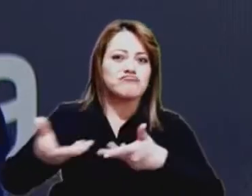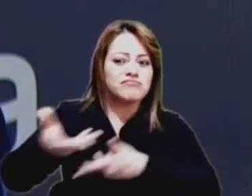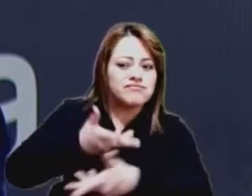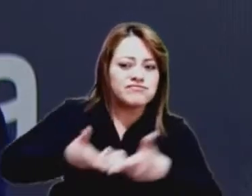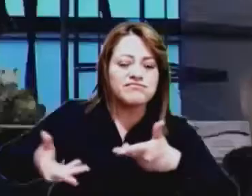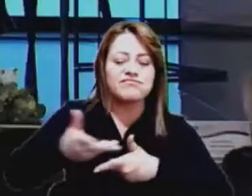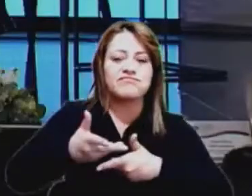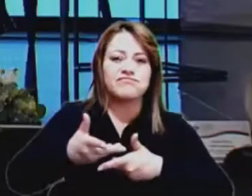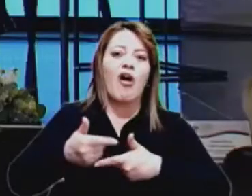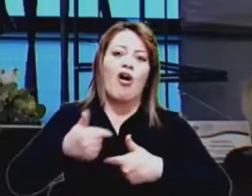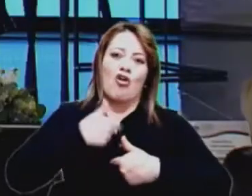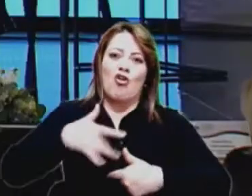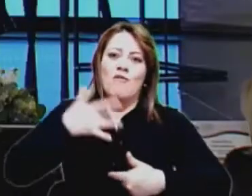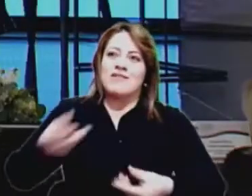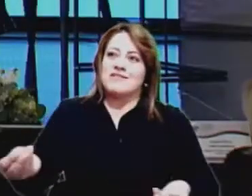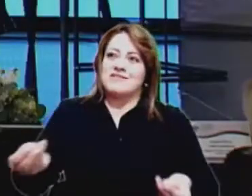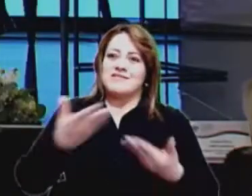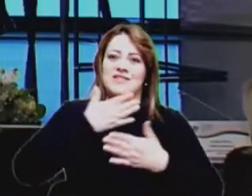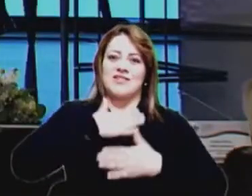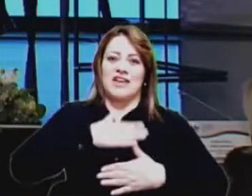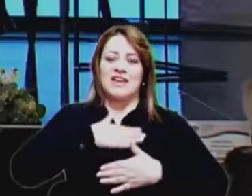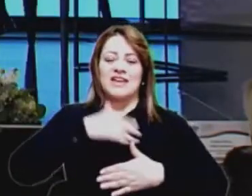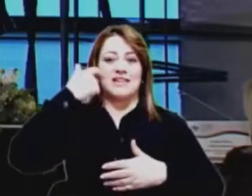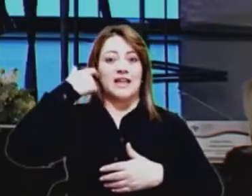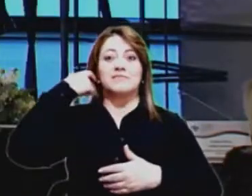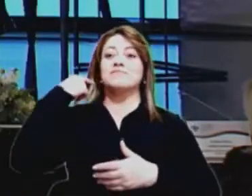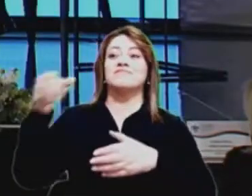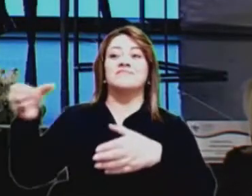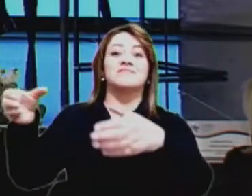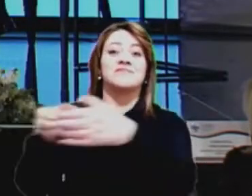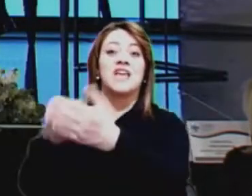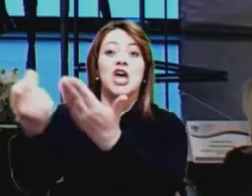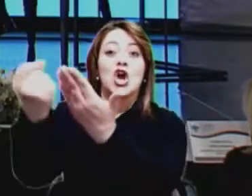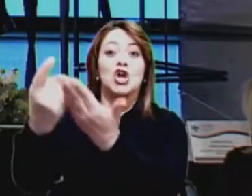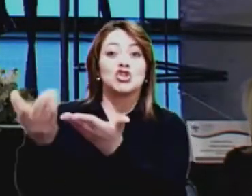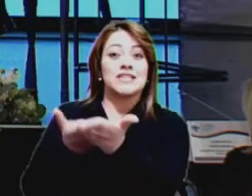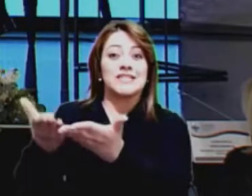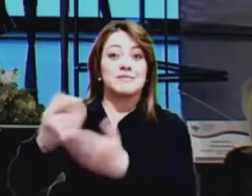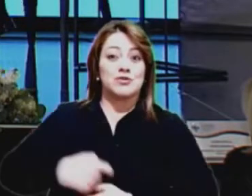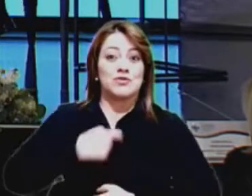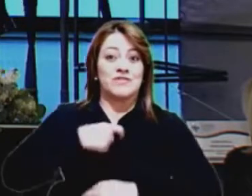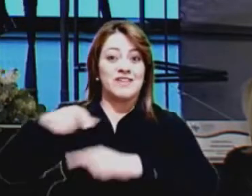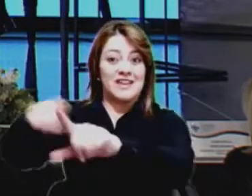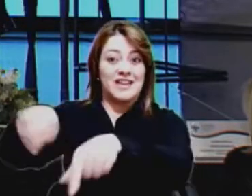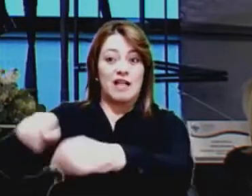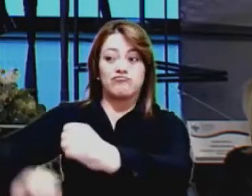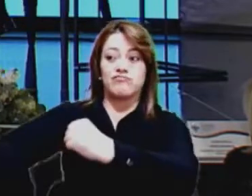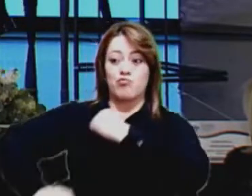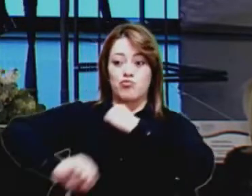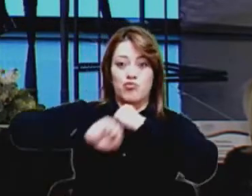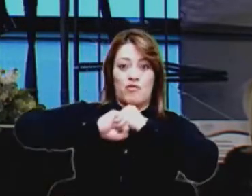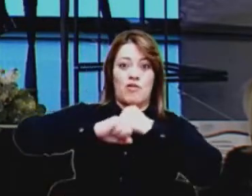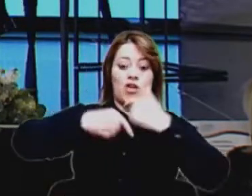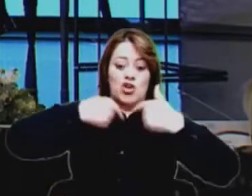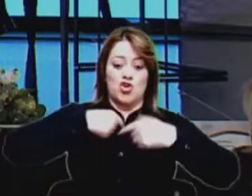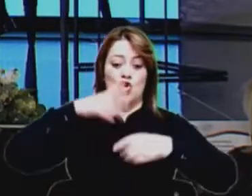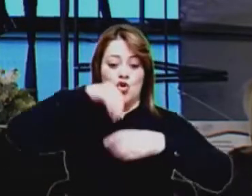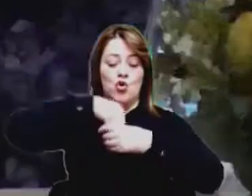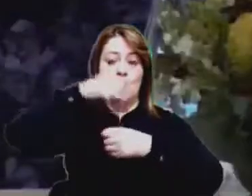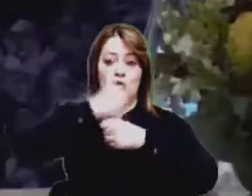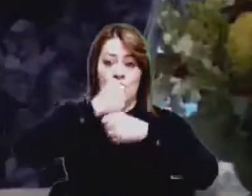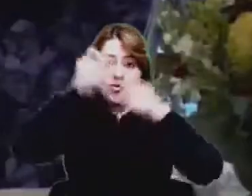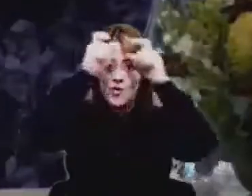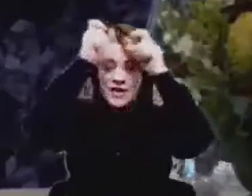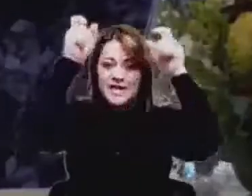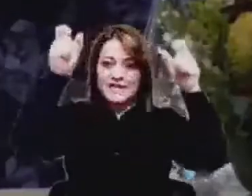tranquilidad tomar decisiones y no está respaldado si uno como funcionario público y responsable digamos del